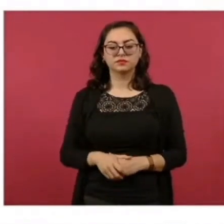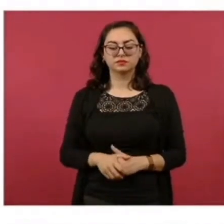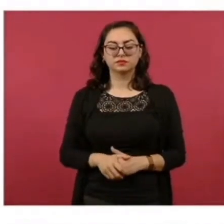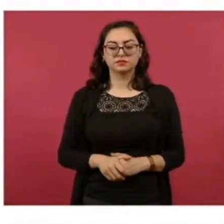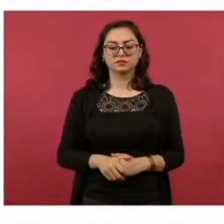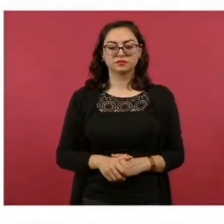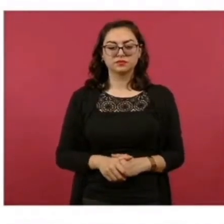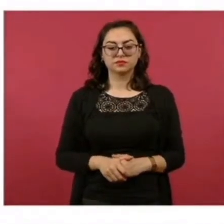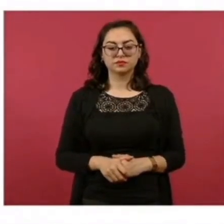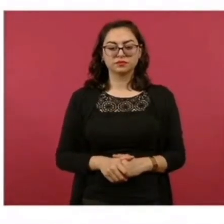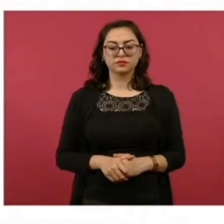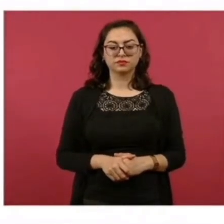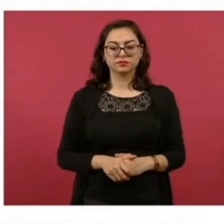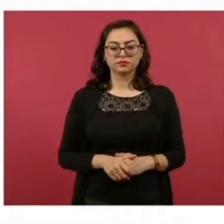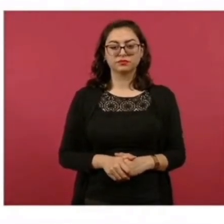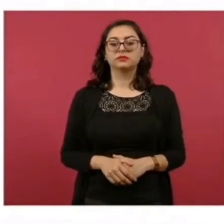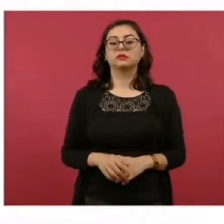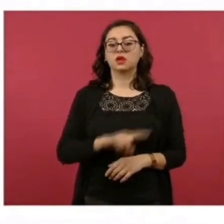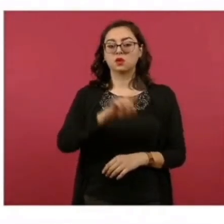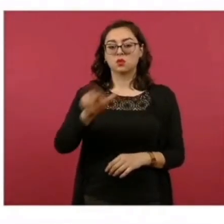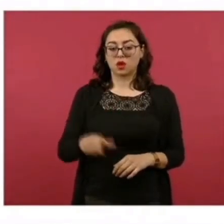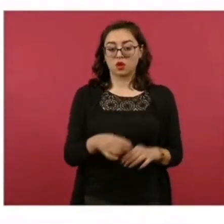miren quién reproduce esto.